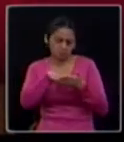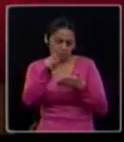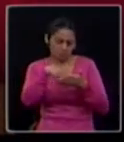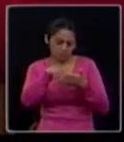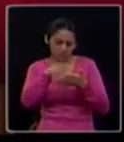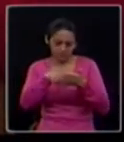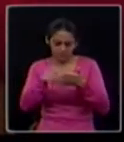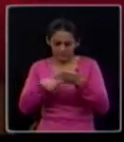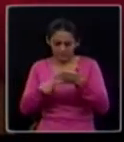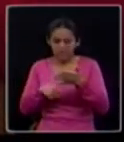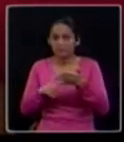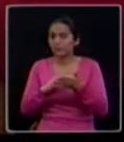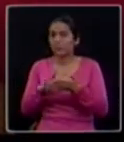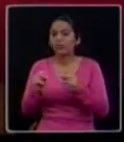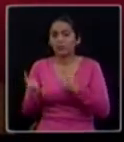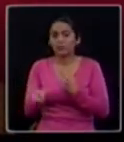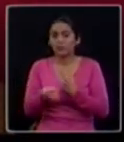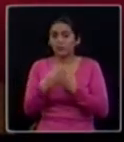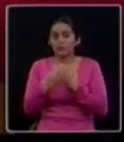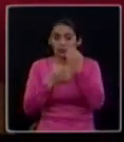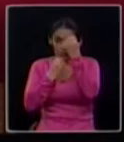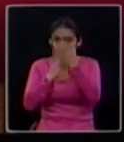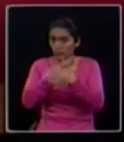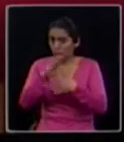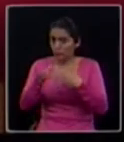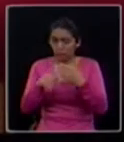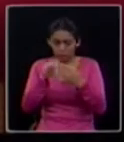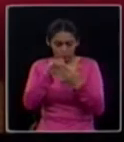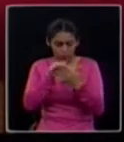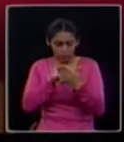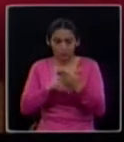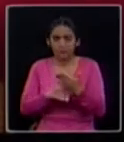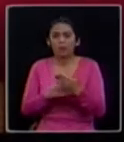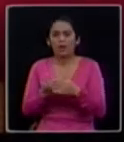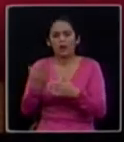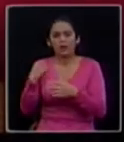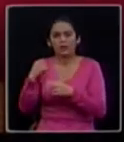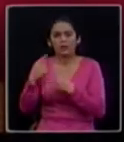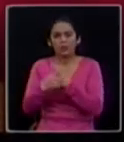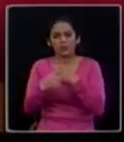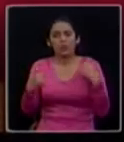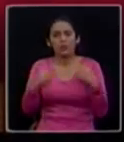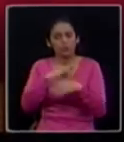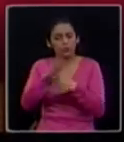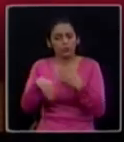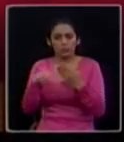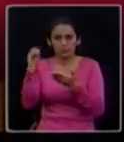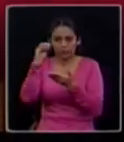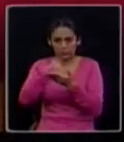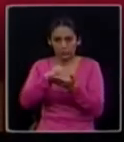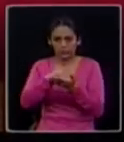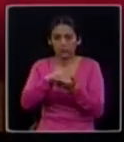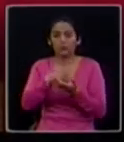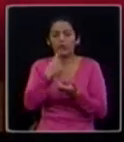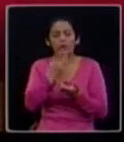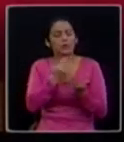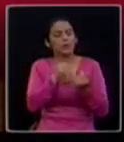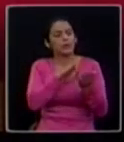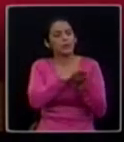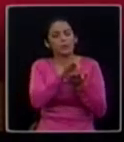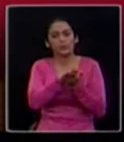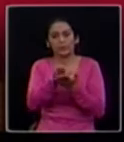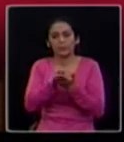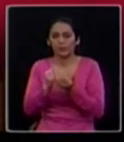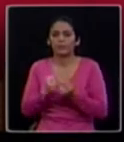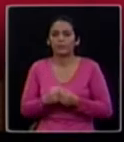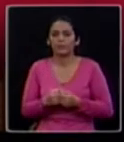presentará eso ante la Asamblea Nacional. Uh-huh. La designación se produjo en marzo. Yo he pedido, como le digo, las copias certificadas. No estuve yo en la sesión